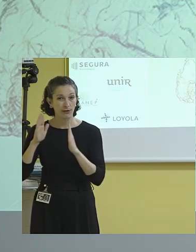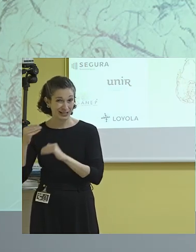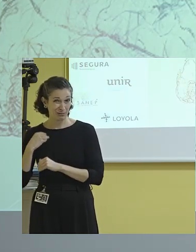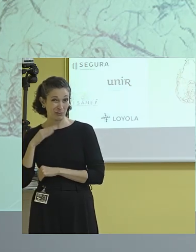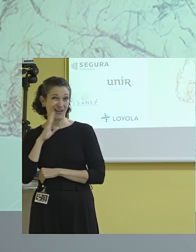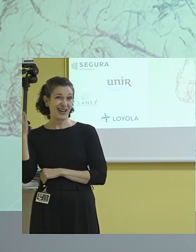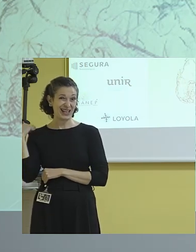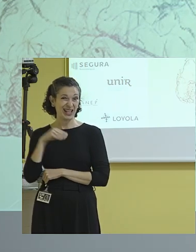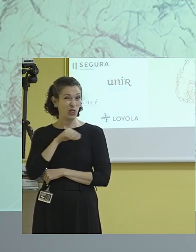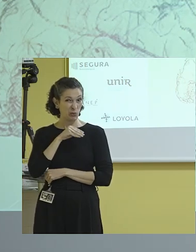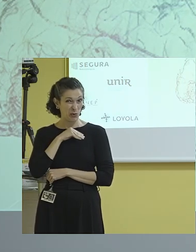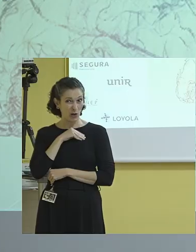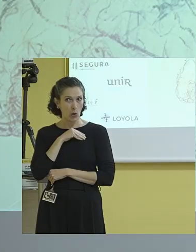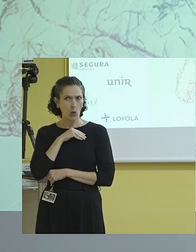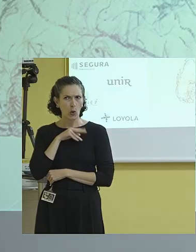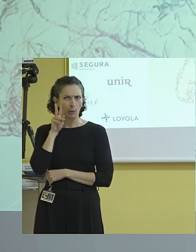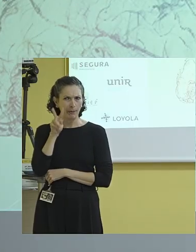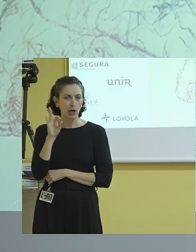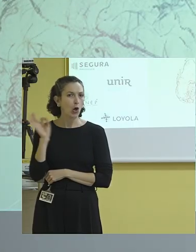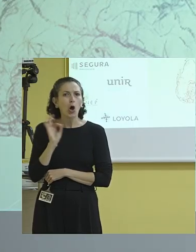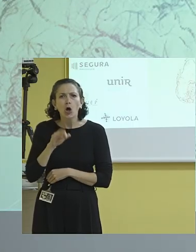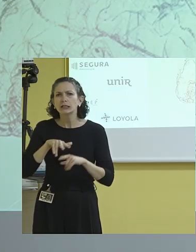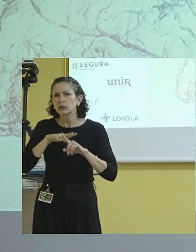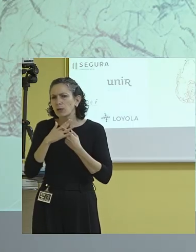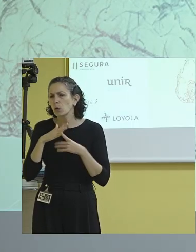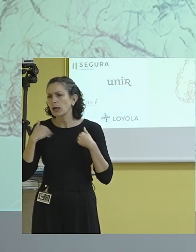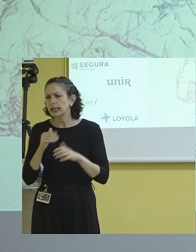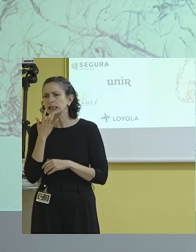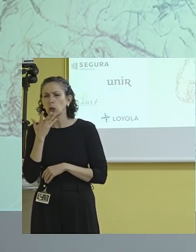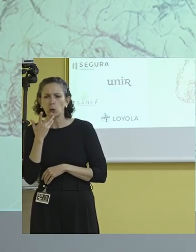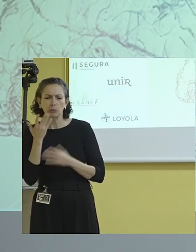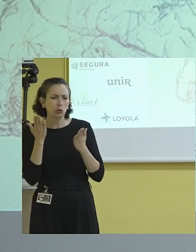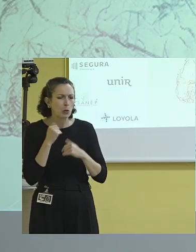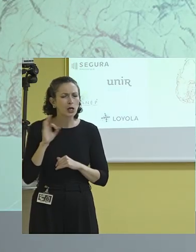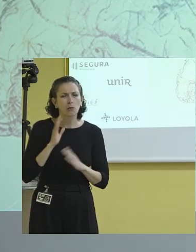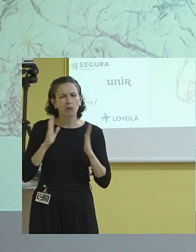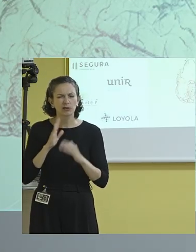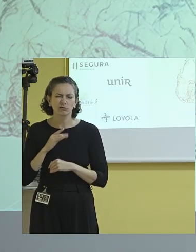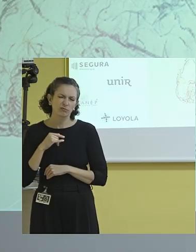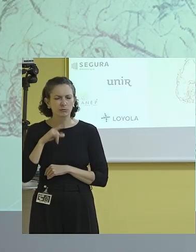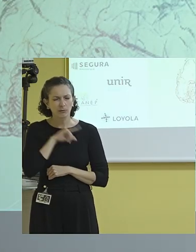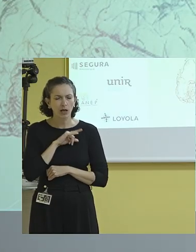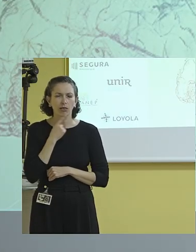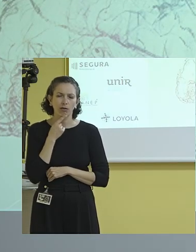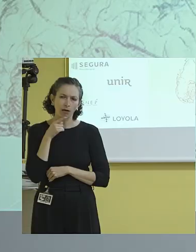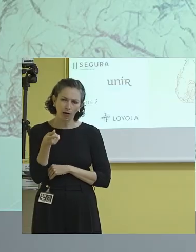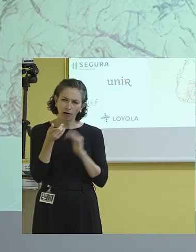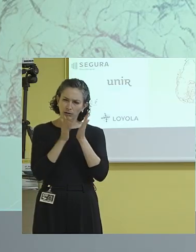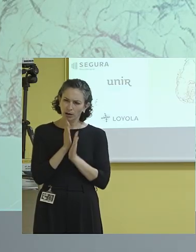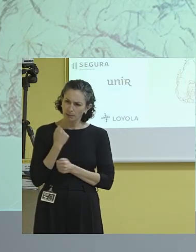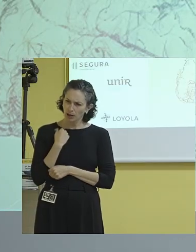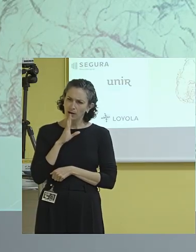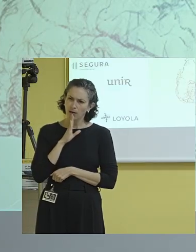las que ha comentado Joaquín en este caso, o en cualquier situación que no tenga el conocimiento o tenga un momento malo y diga, esta terapia no la había yo